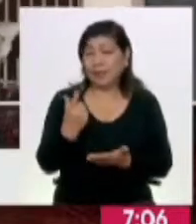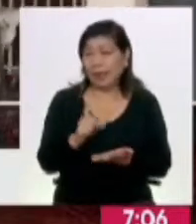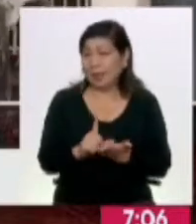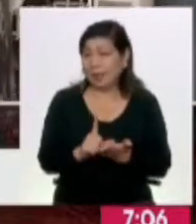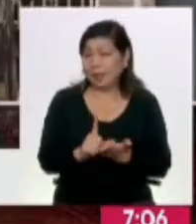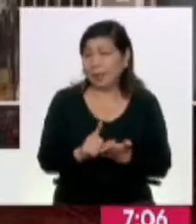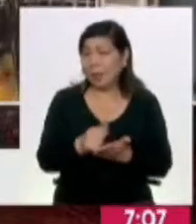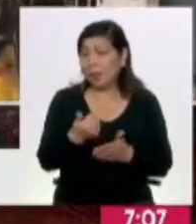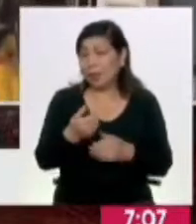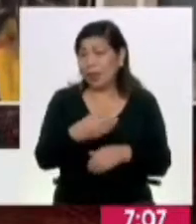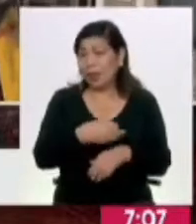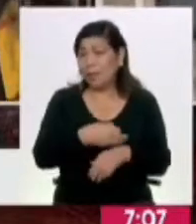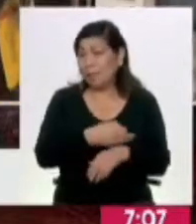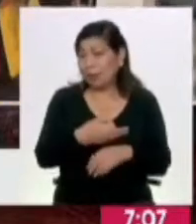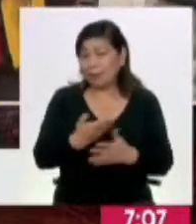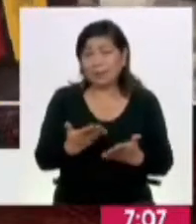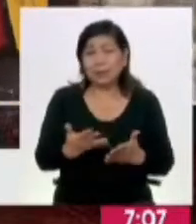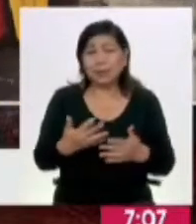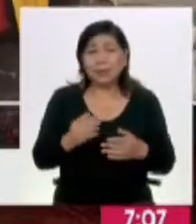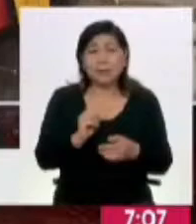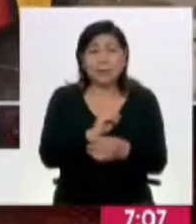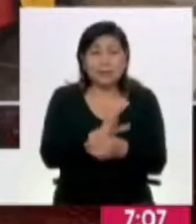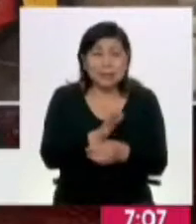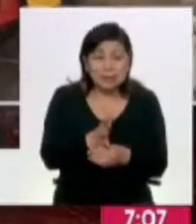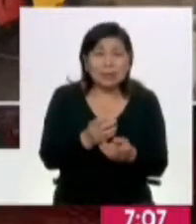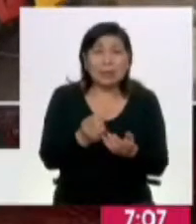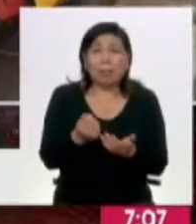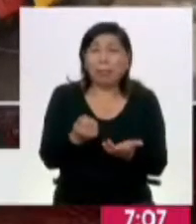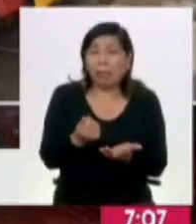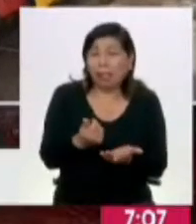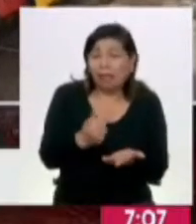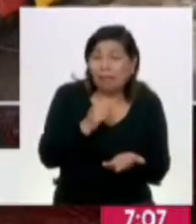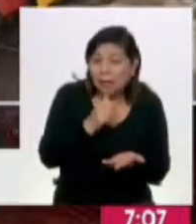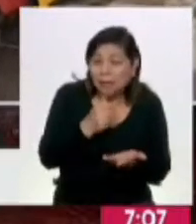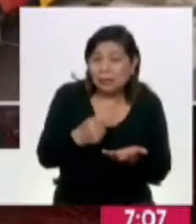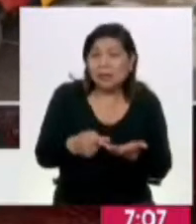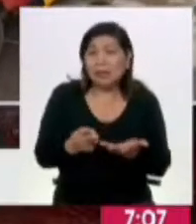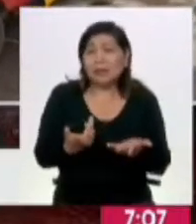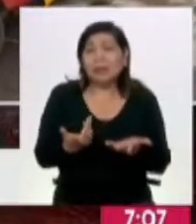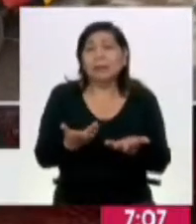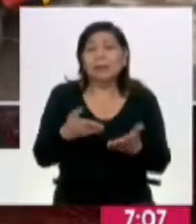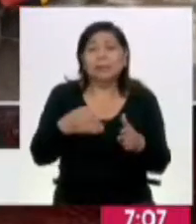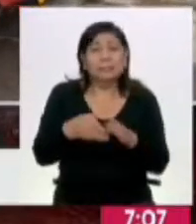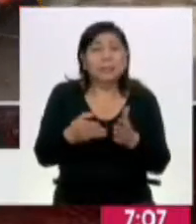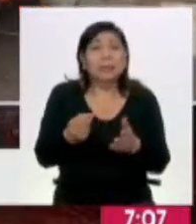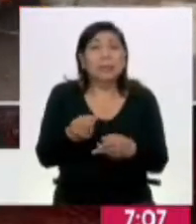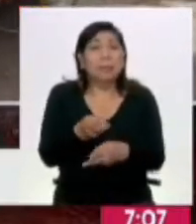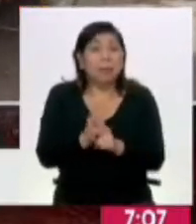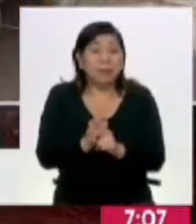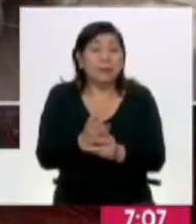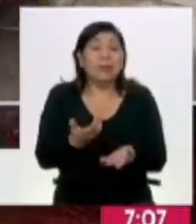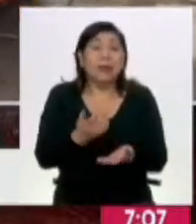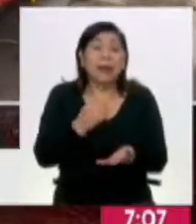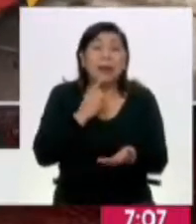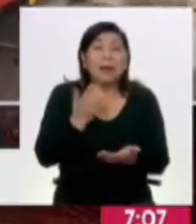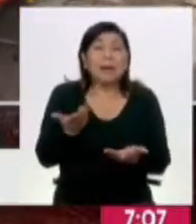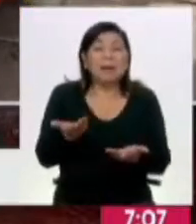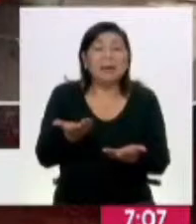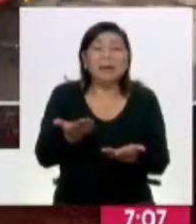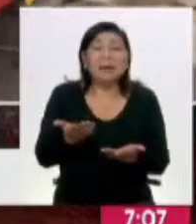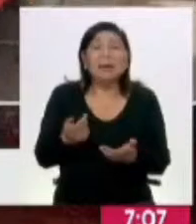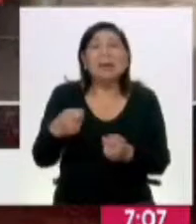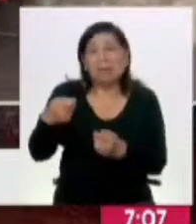en otras regiones. Ante la pandemia, la crisis económica, muchos acceden a estos préstamos que son fáciles,